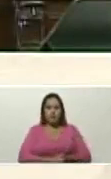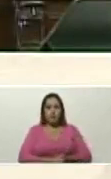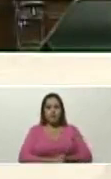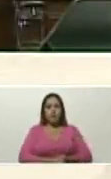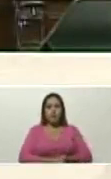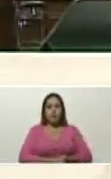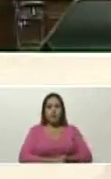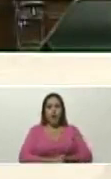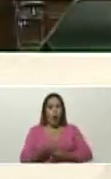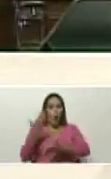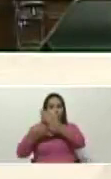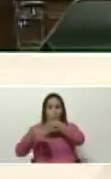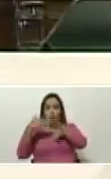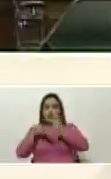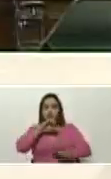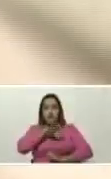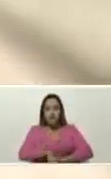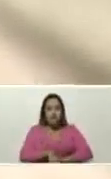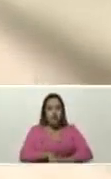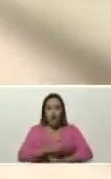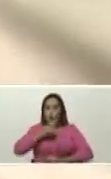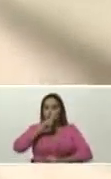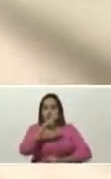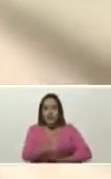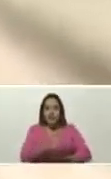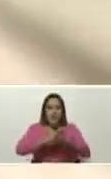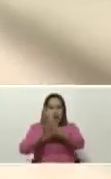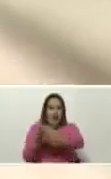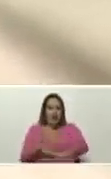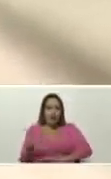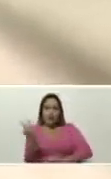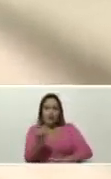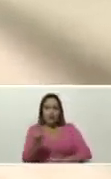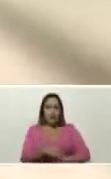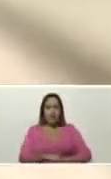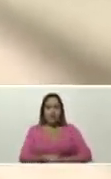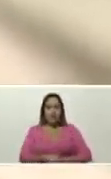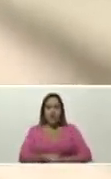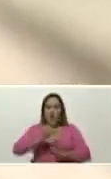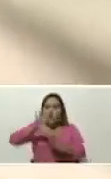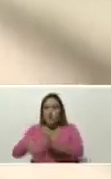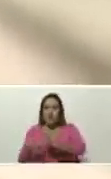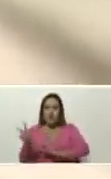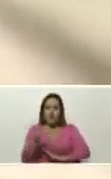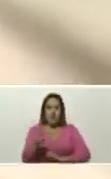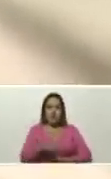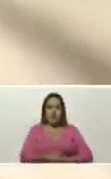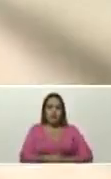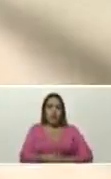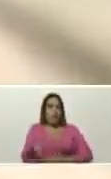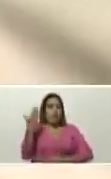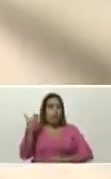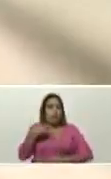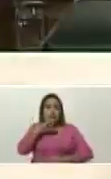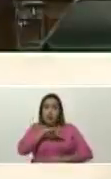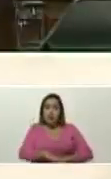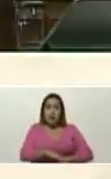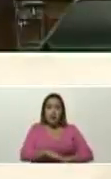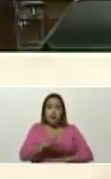con un pasado oprobioso que destruyó a Venezuela, saqueó a Venezuela, ese pasado